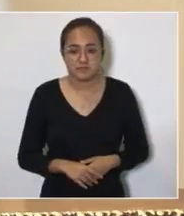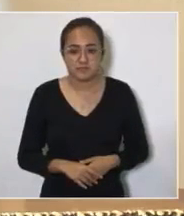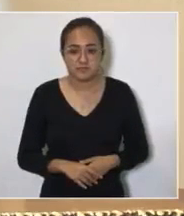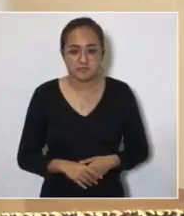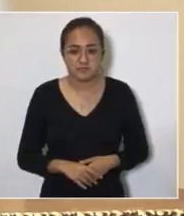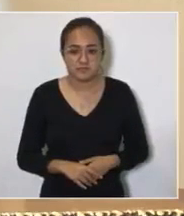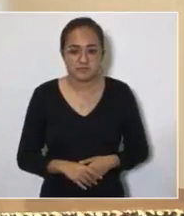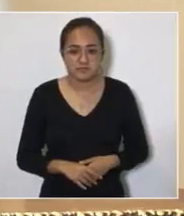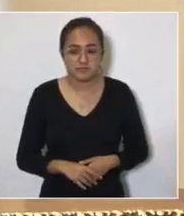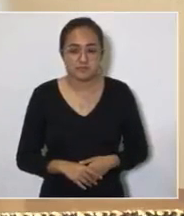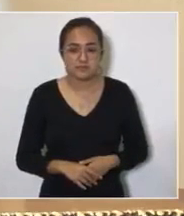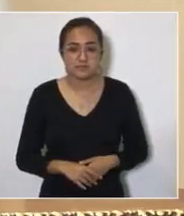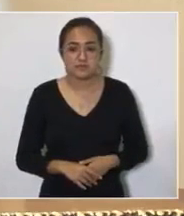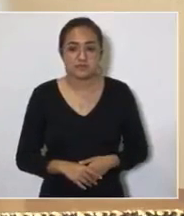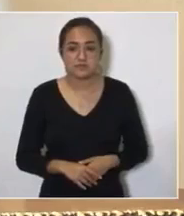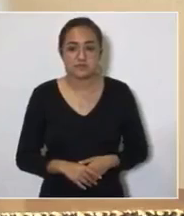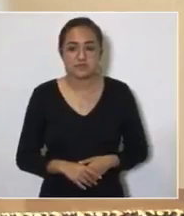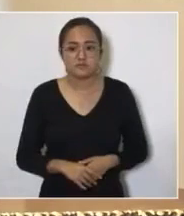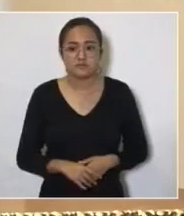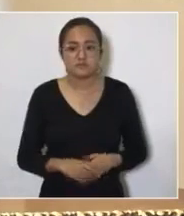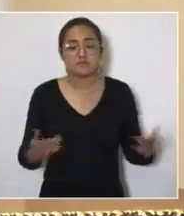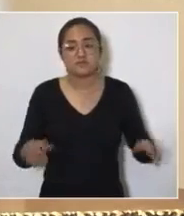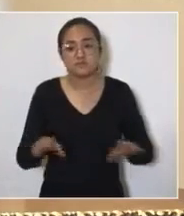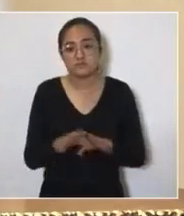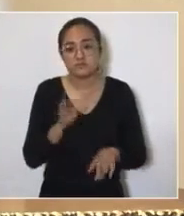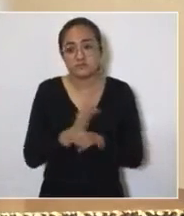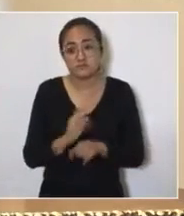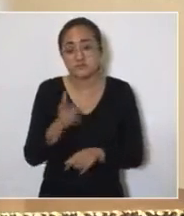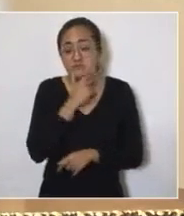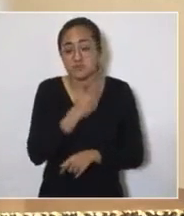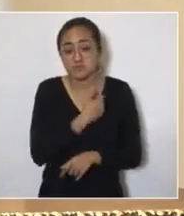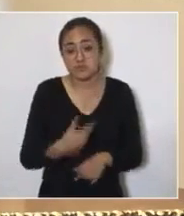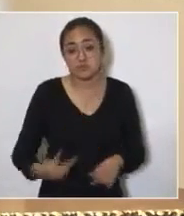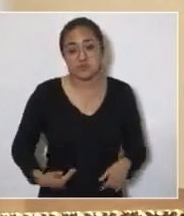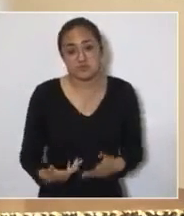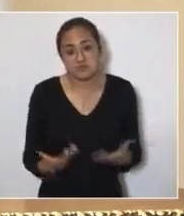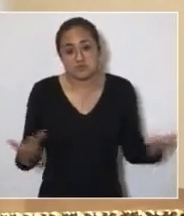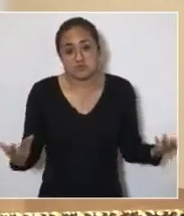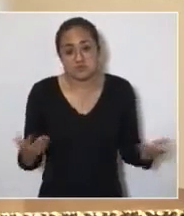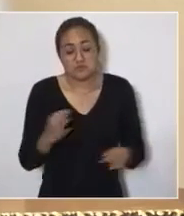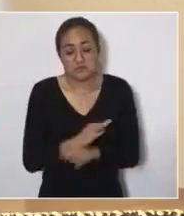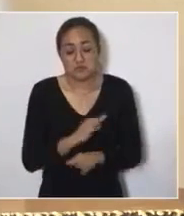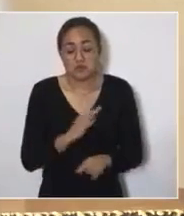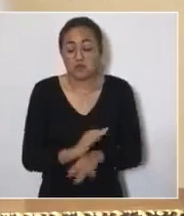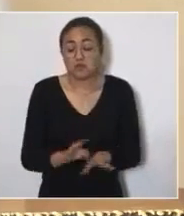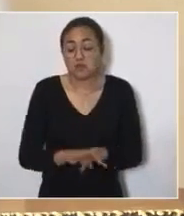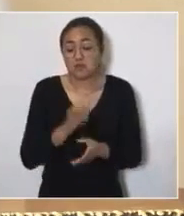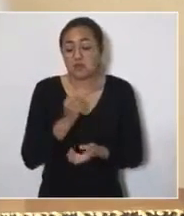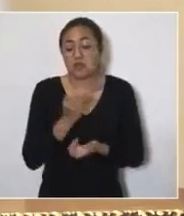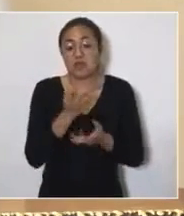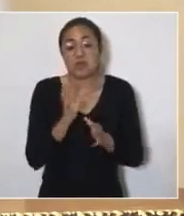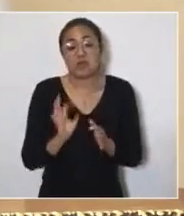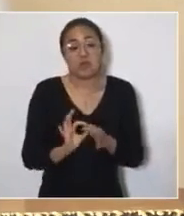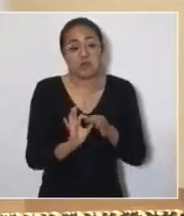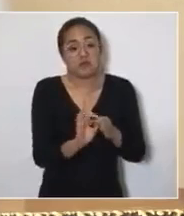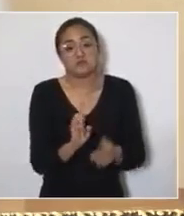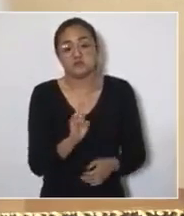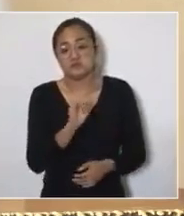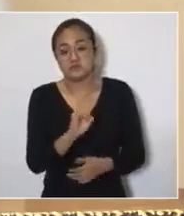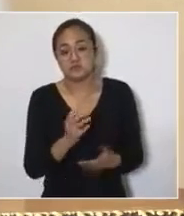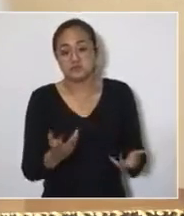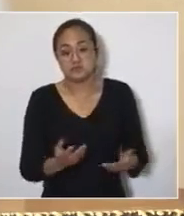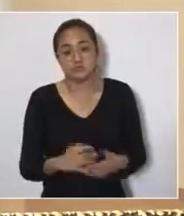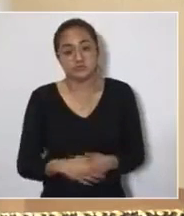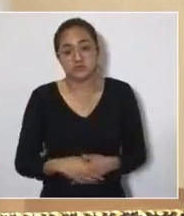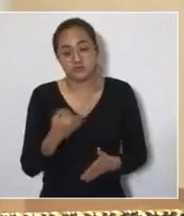vean nada más y cómo se dejó Eduardo Rivera llevar en ese aliento en ese aliento